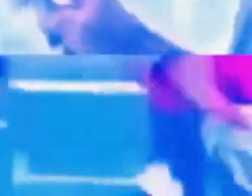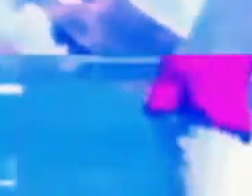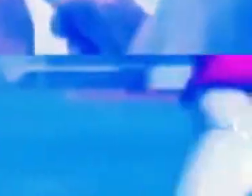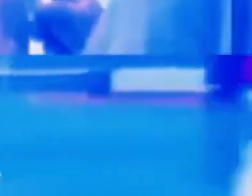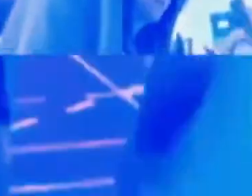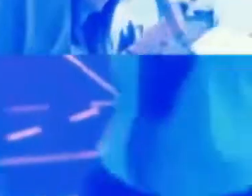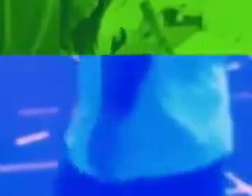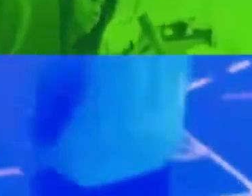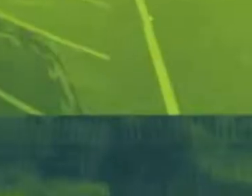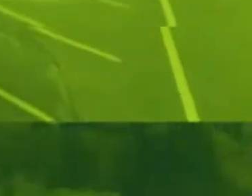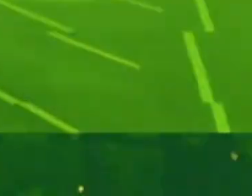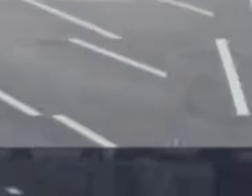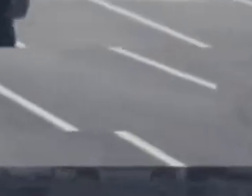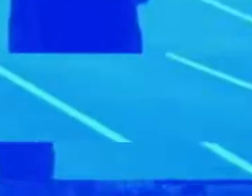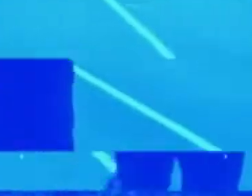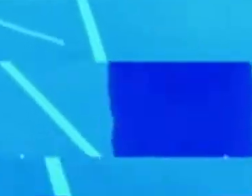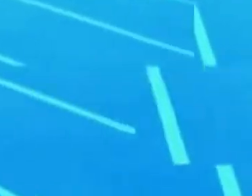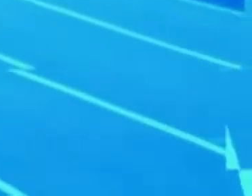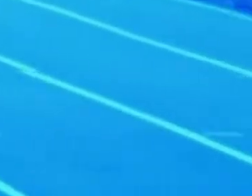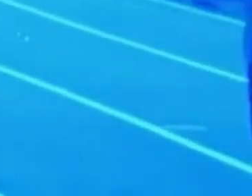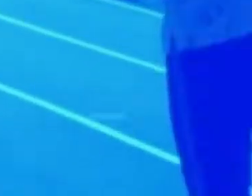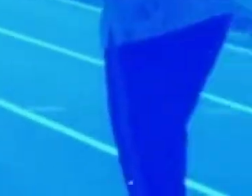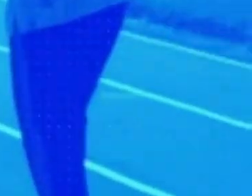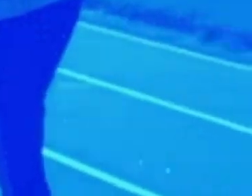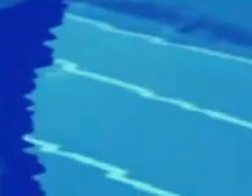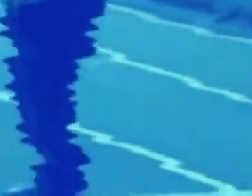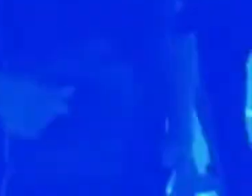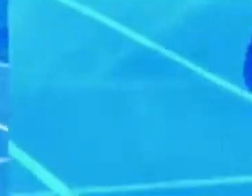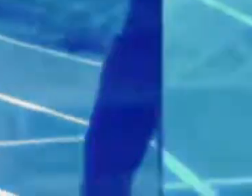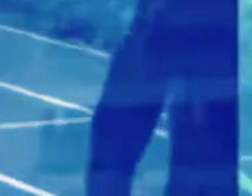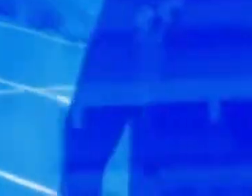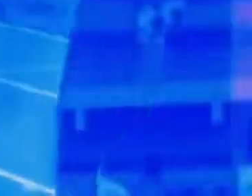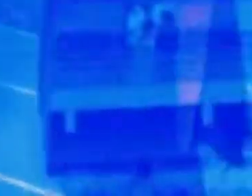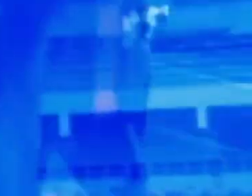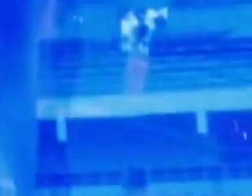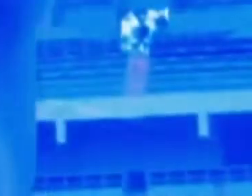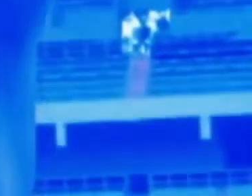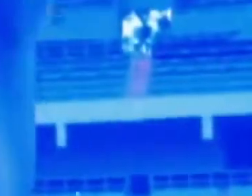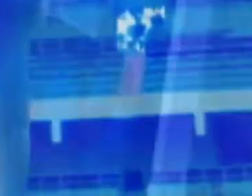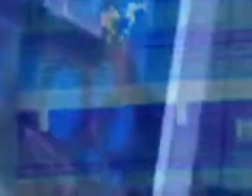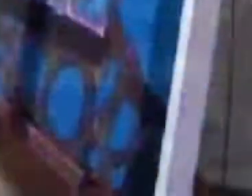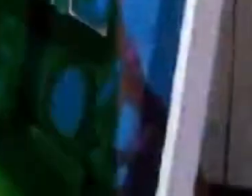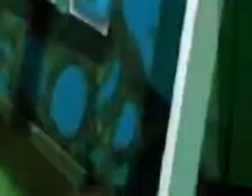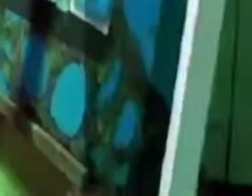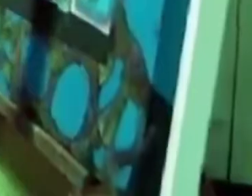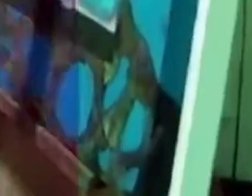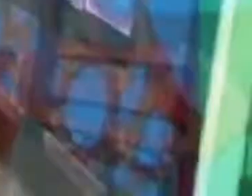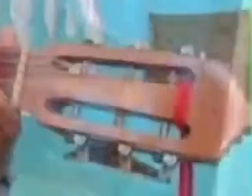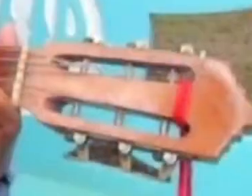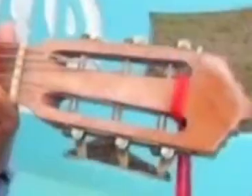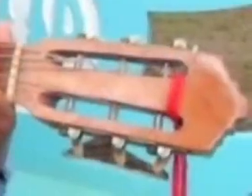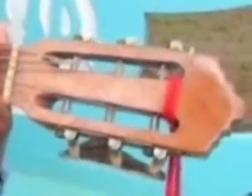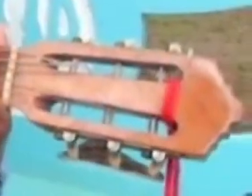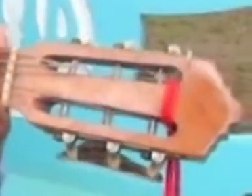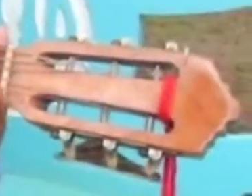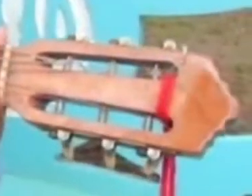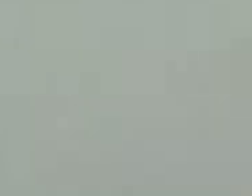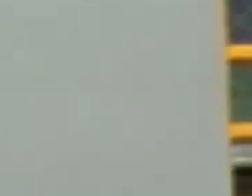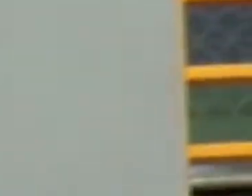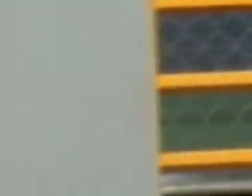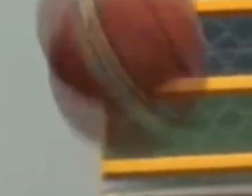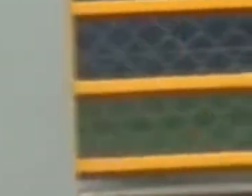Para la felicidad no hay edad. Somos 65. Un programa dirigido a la familia que rescata el valor de